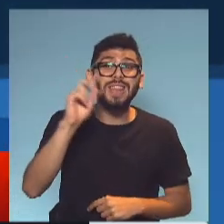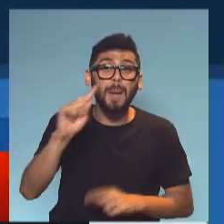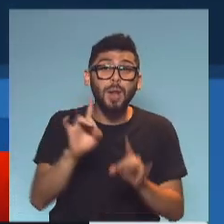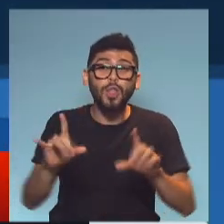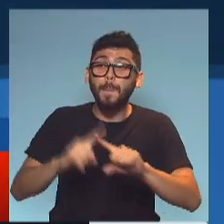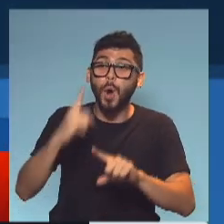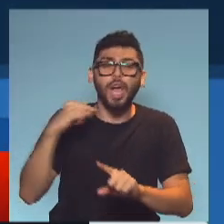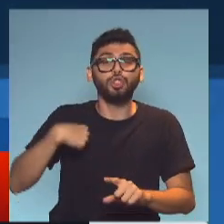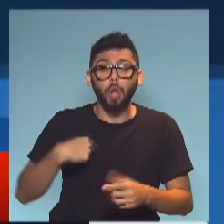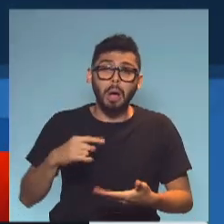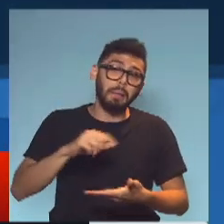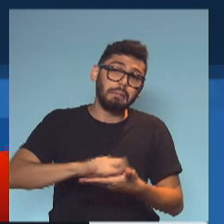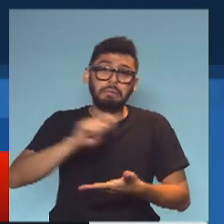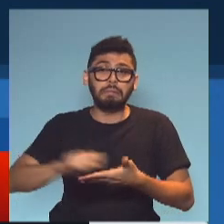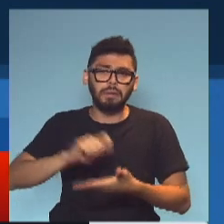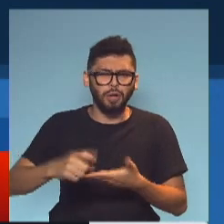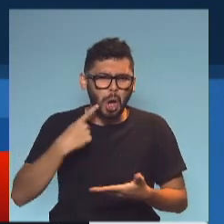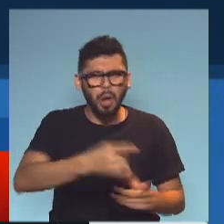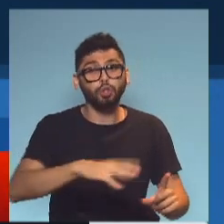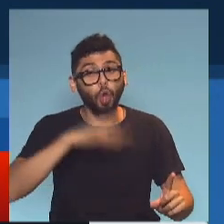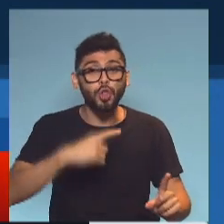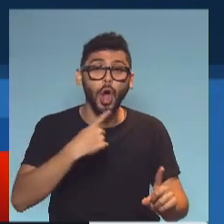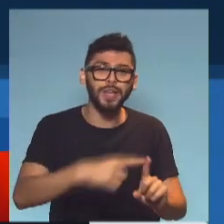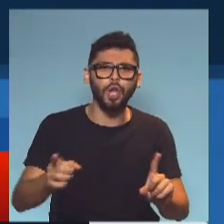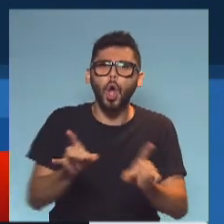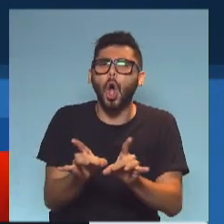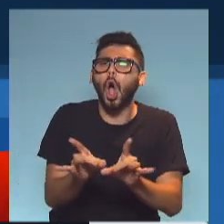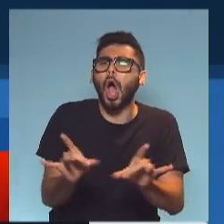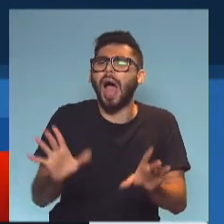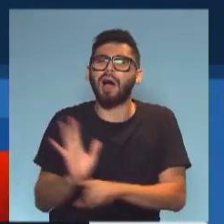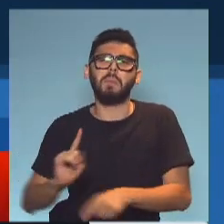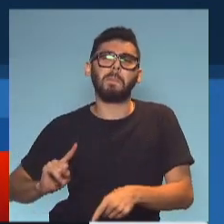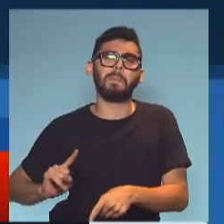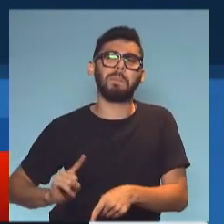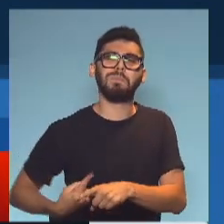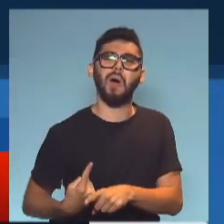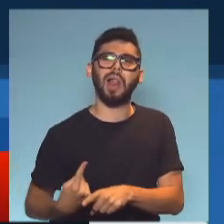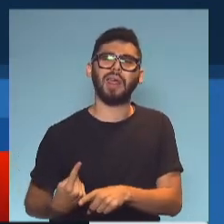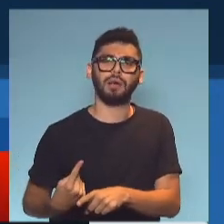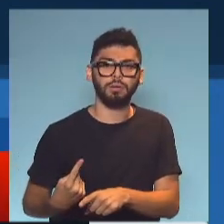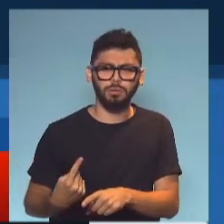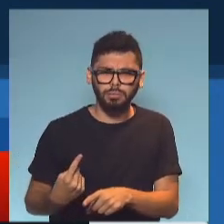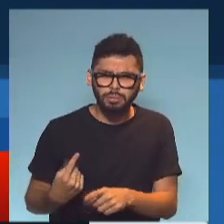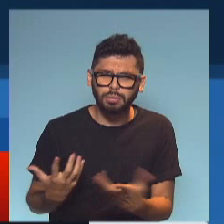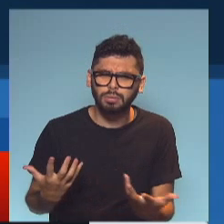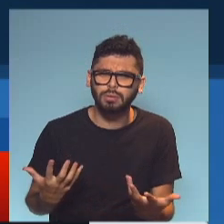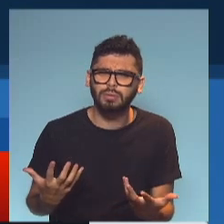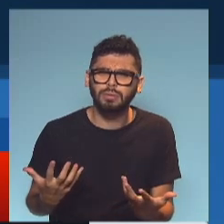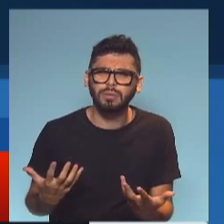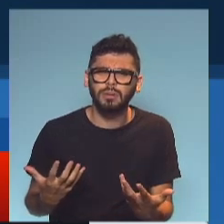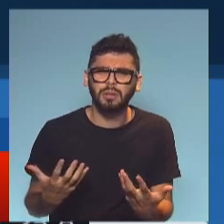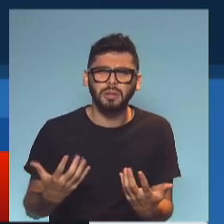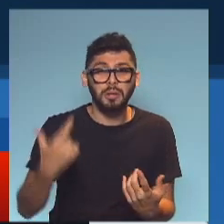que escribo yo. Escucho a otros imbéciles que dicen, no, los contagios son una solución política. ¿Alguien piensa que el que